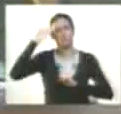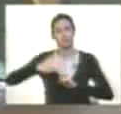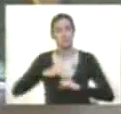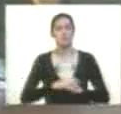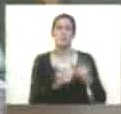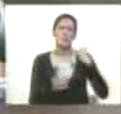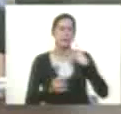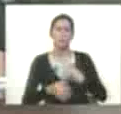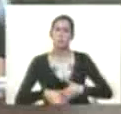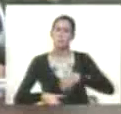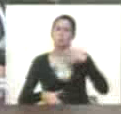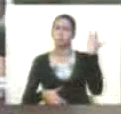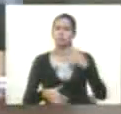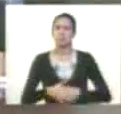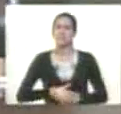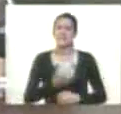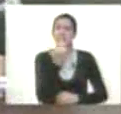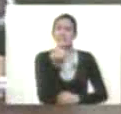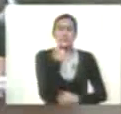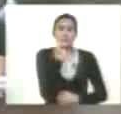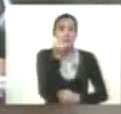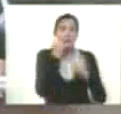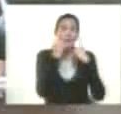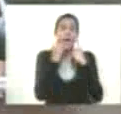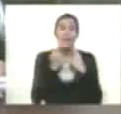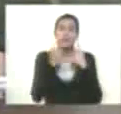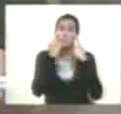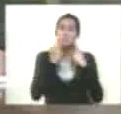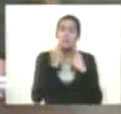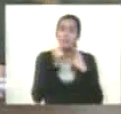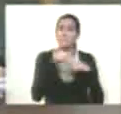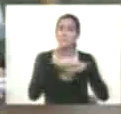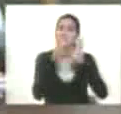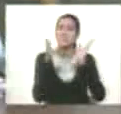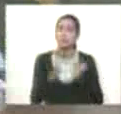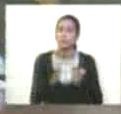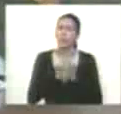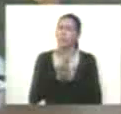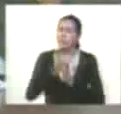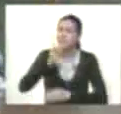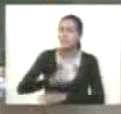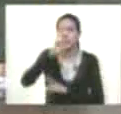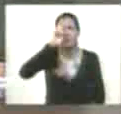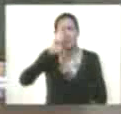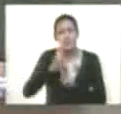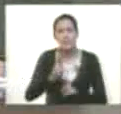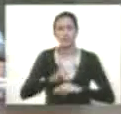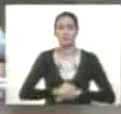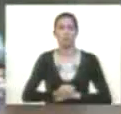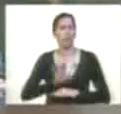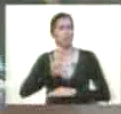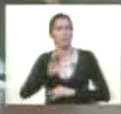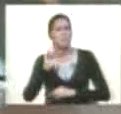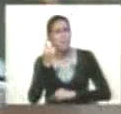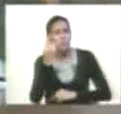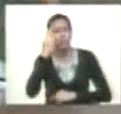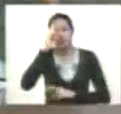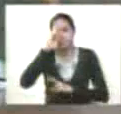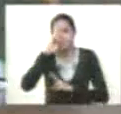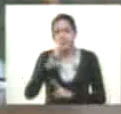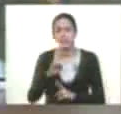una indignación que llegó a las lágrimas de muchos, porque hay que respetar, es la base, el